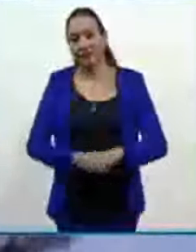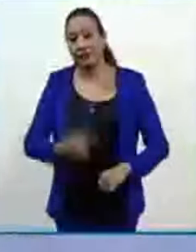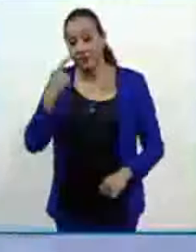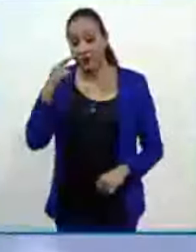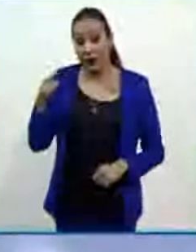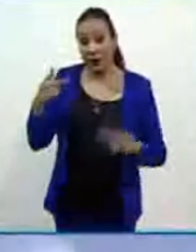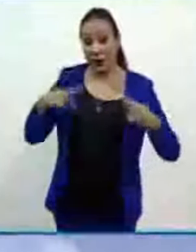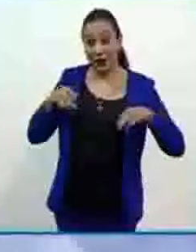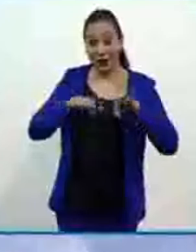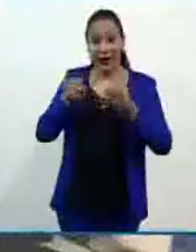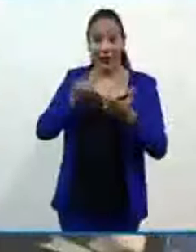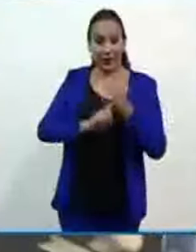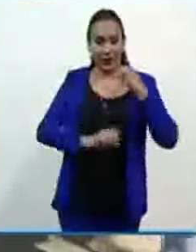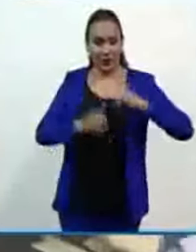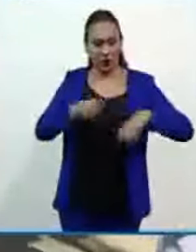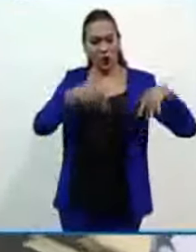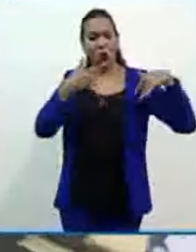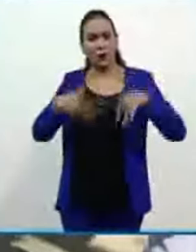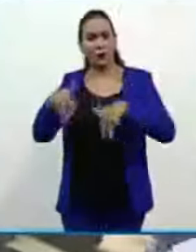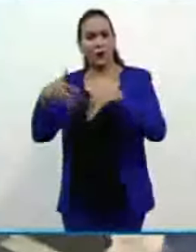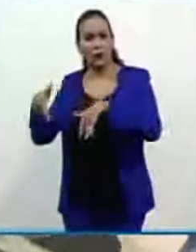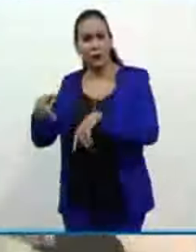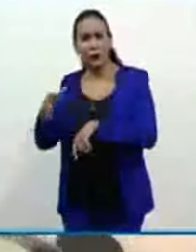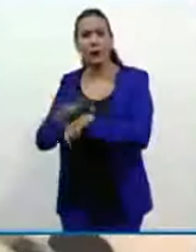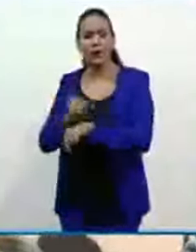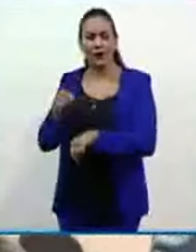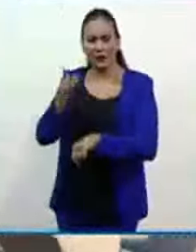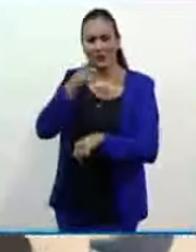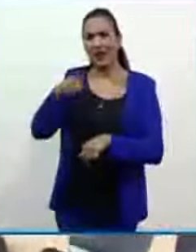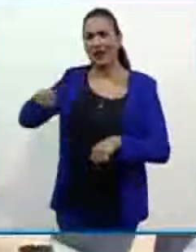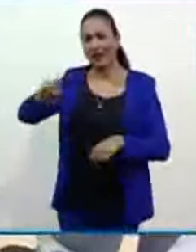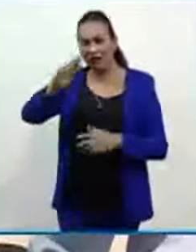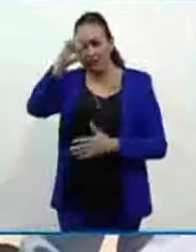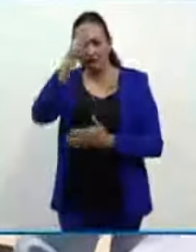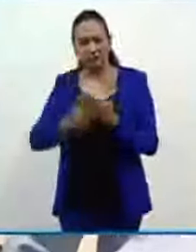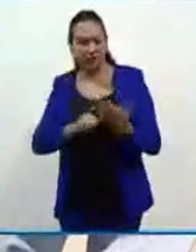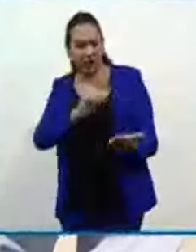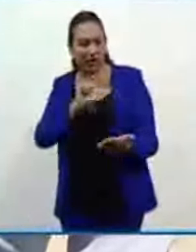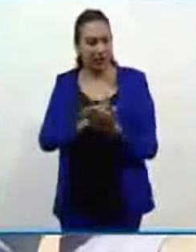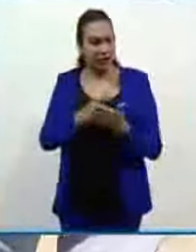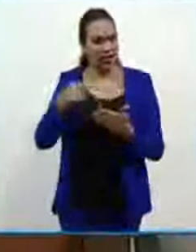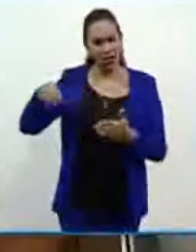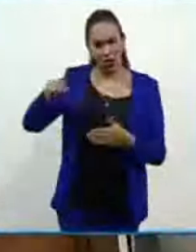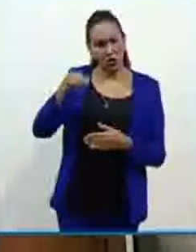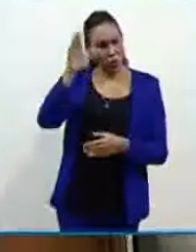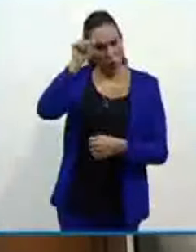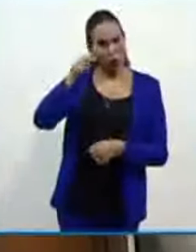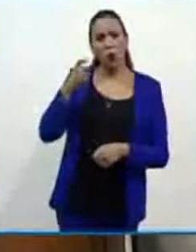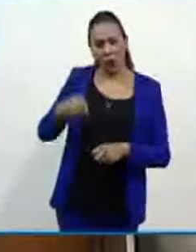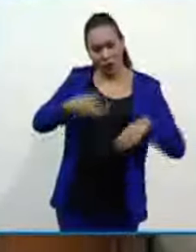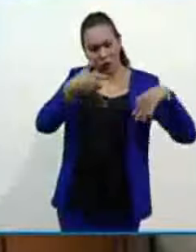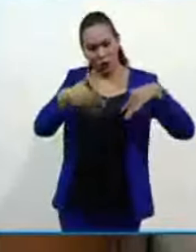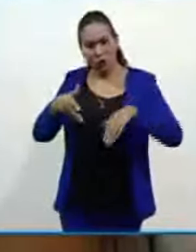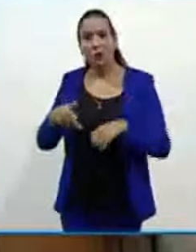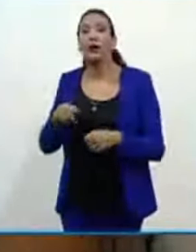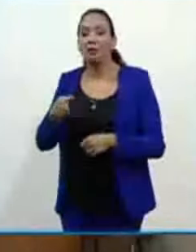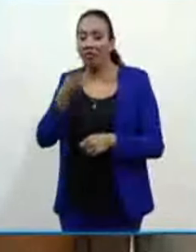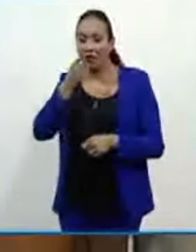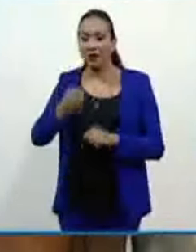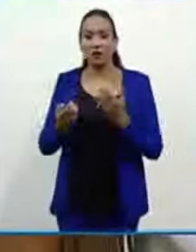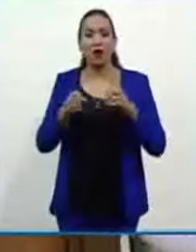una protesta ante la postura de desacato a resoluciones judiciales y por la entrega de información al Senado sobre juzgados, tribunales y